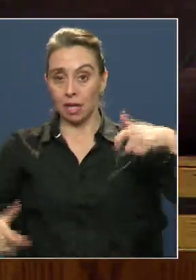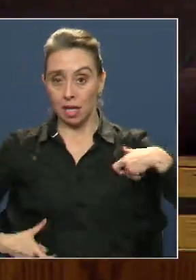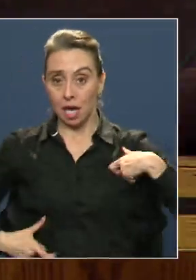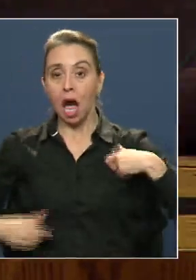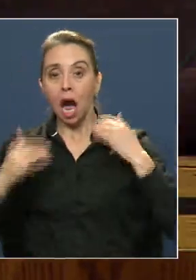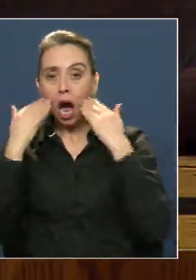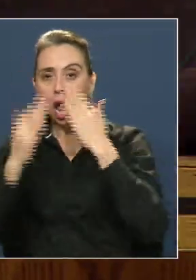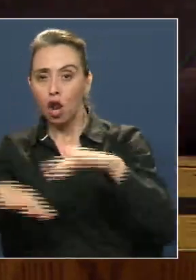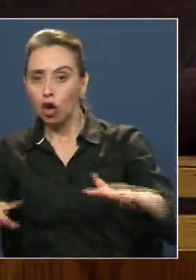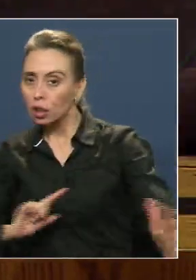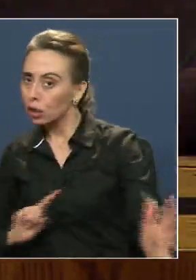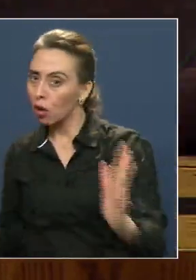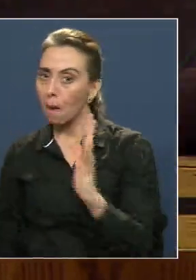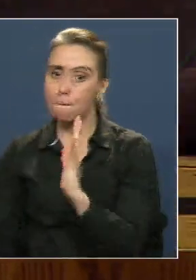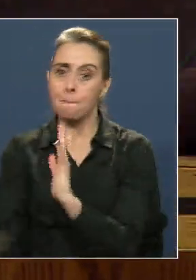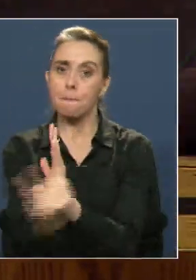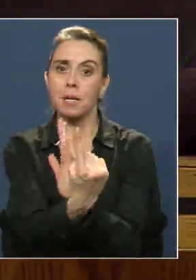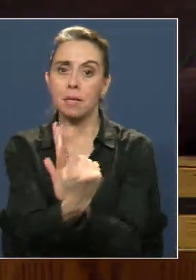niños primero,